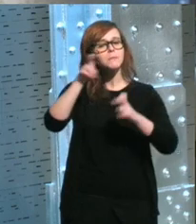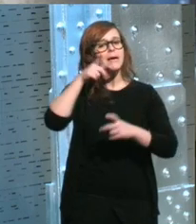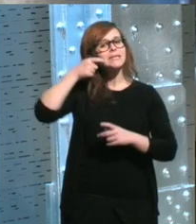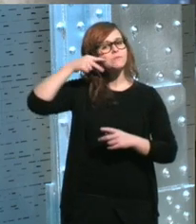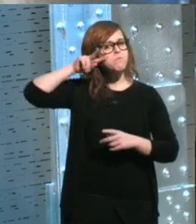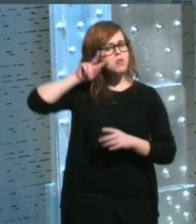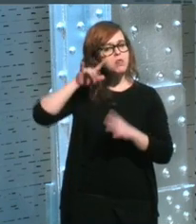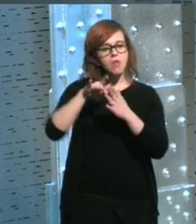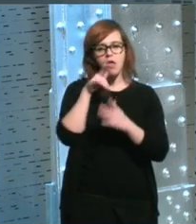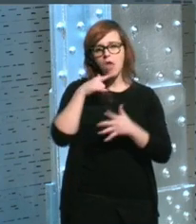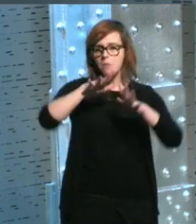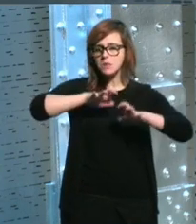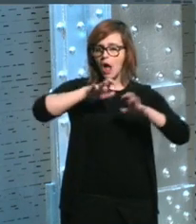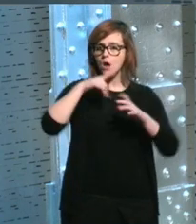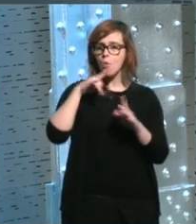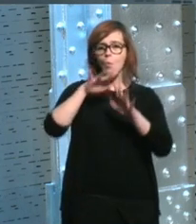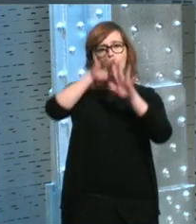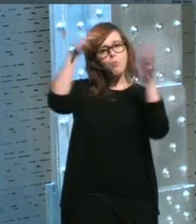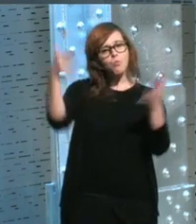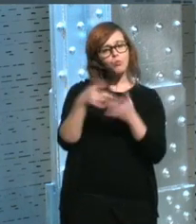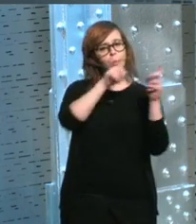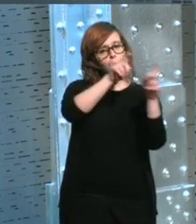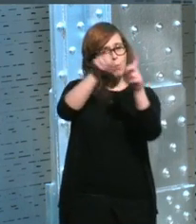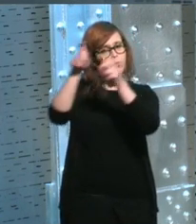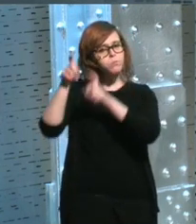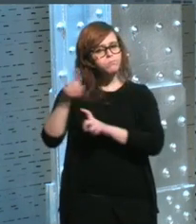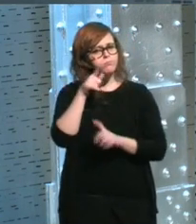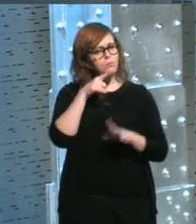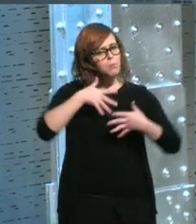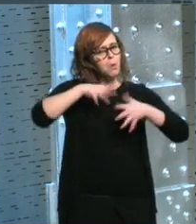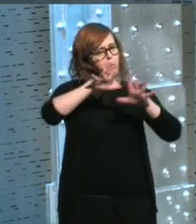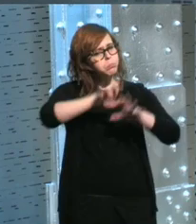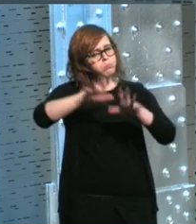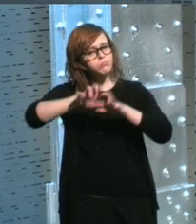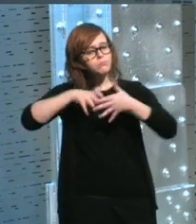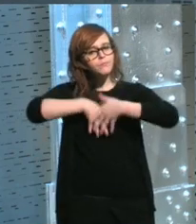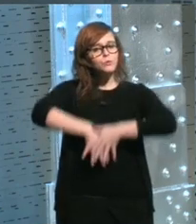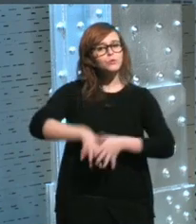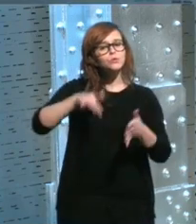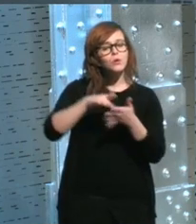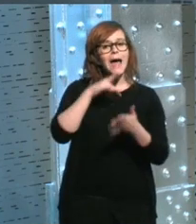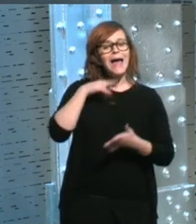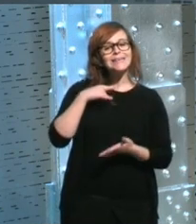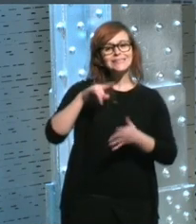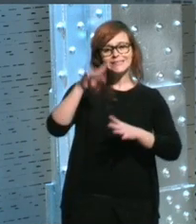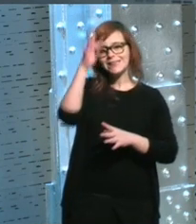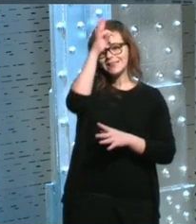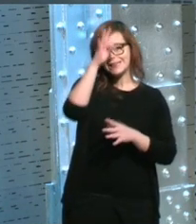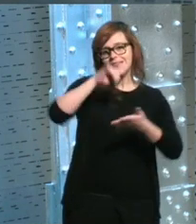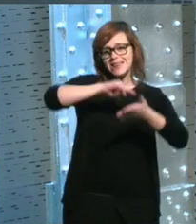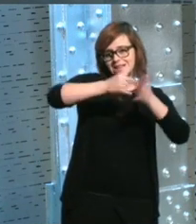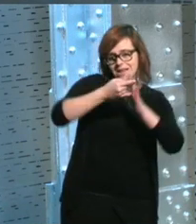acumulado en su vuelta al mundo. Ha estado buscando cómo las tecnologías de la información y la comunicación están cambiando nuestras